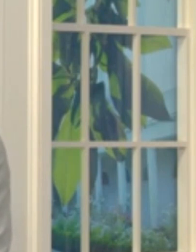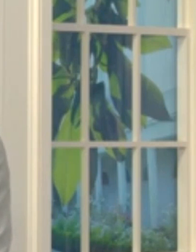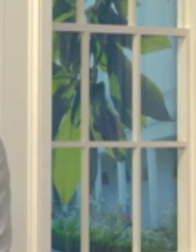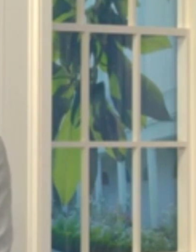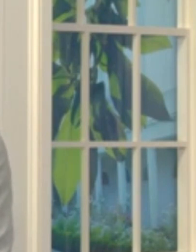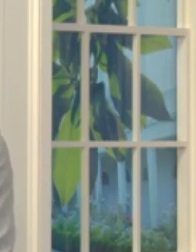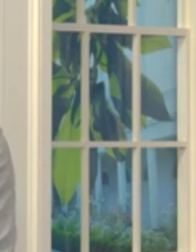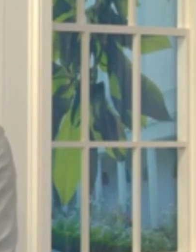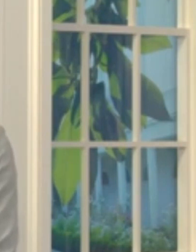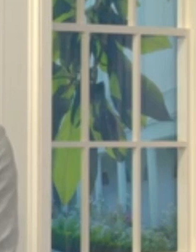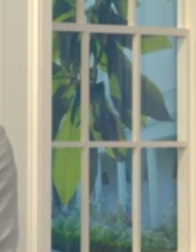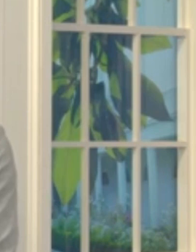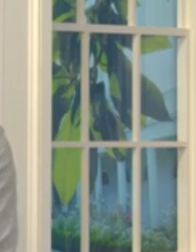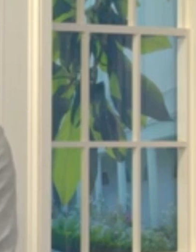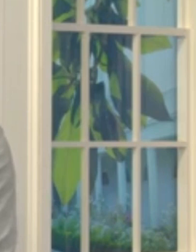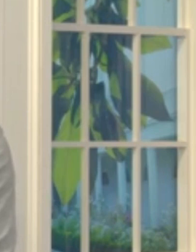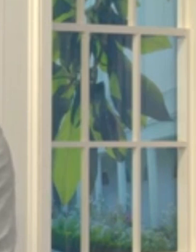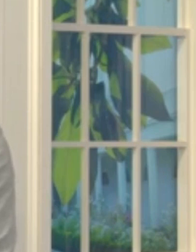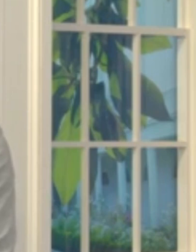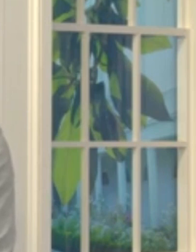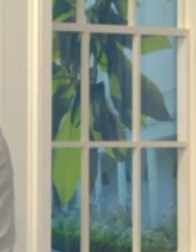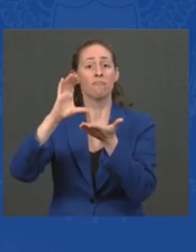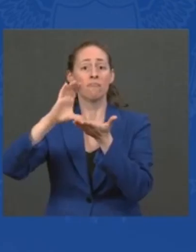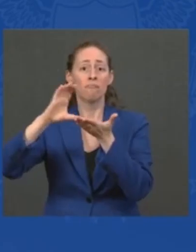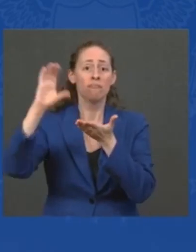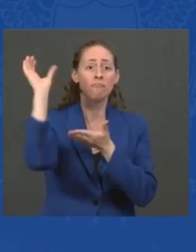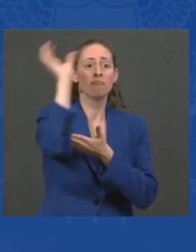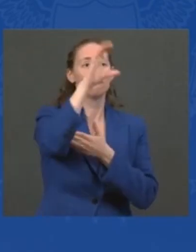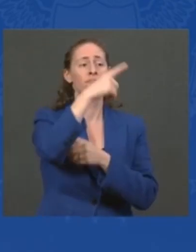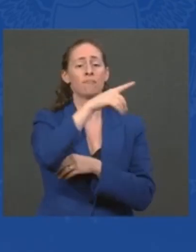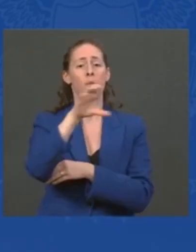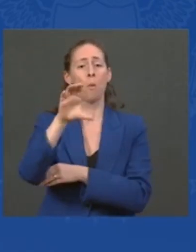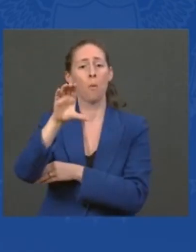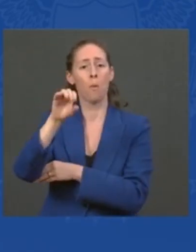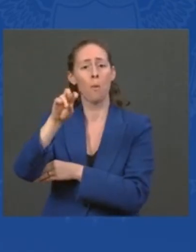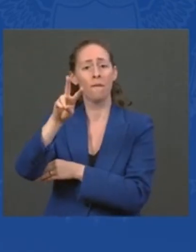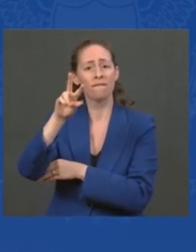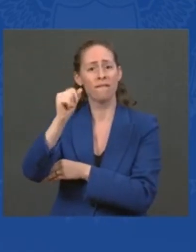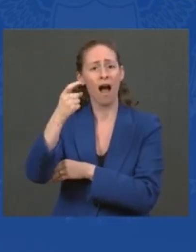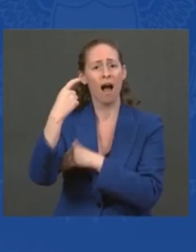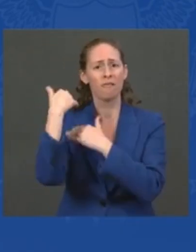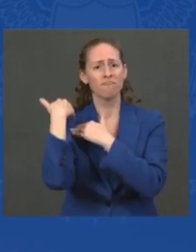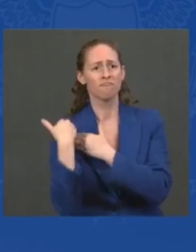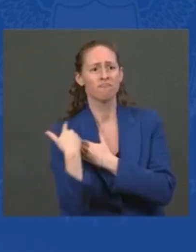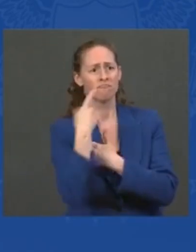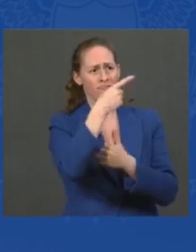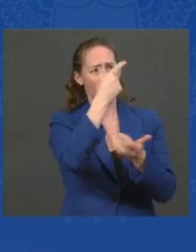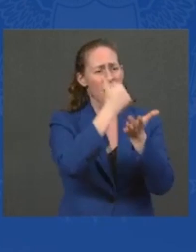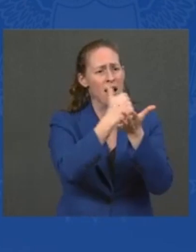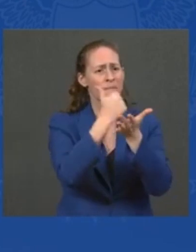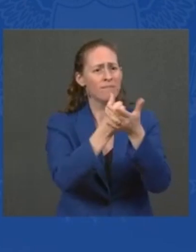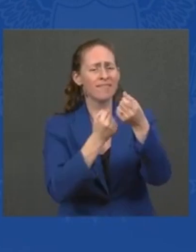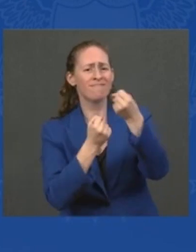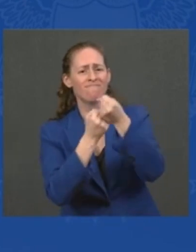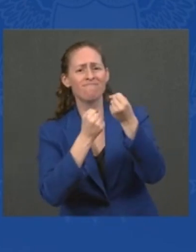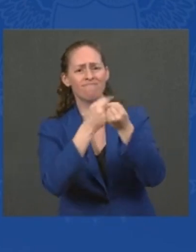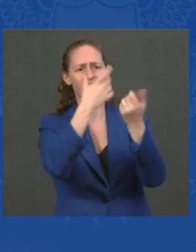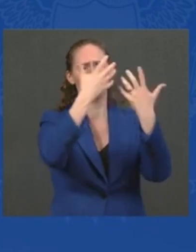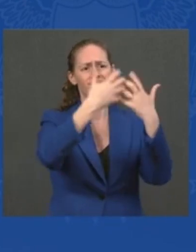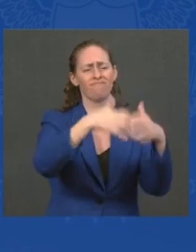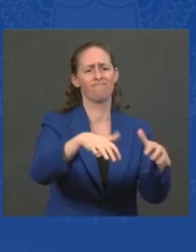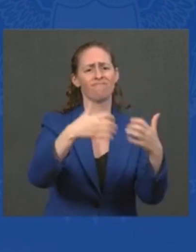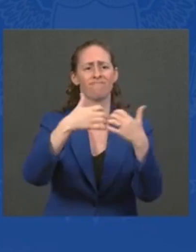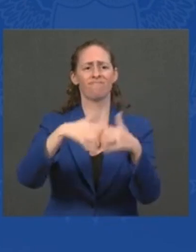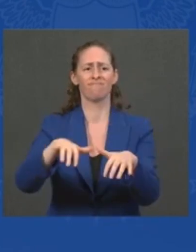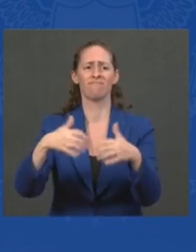el presidente estadounidense hizo énfasis en que el refuerzo es importante pero lo más importante que deben de hacer es conseguir